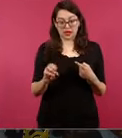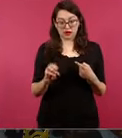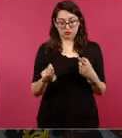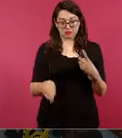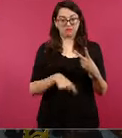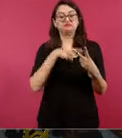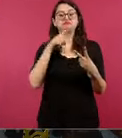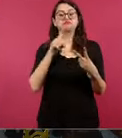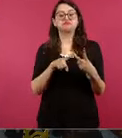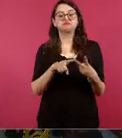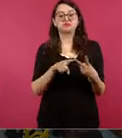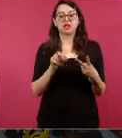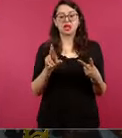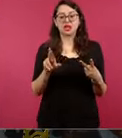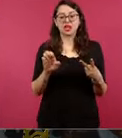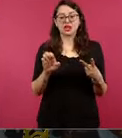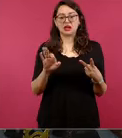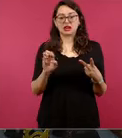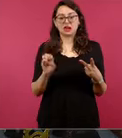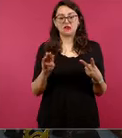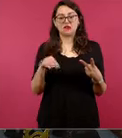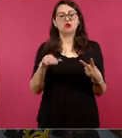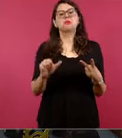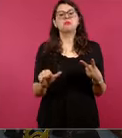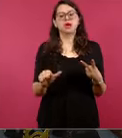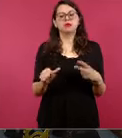pero porque también no tiene mucho, ¿no?, el Reforma.